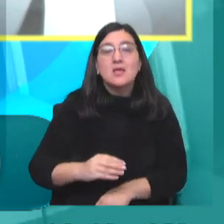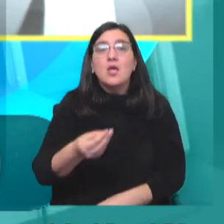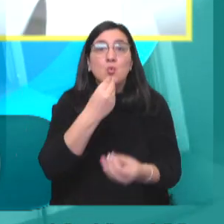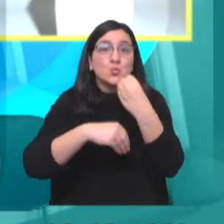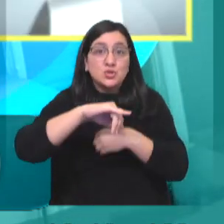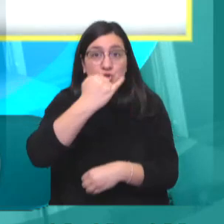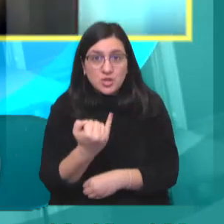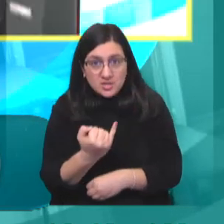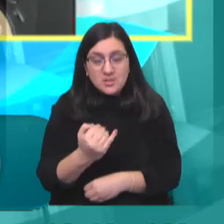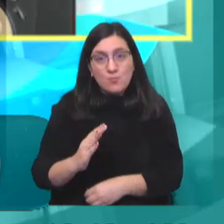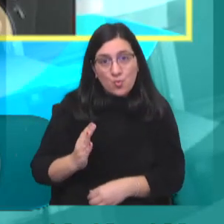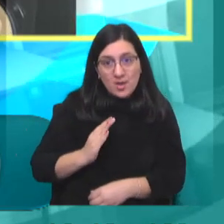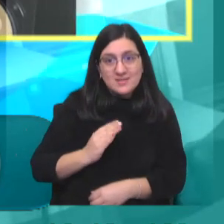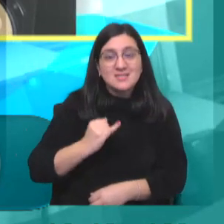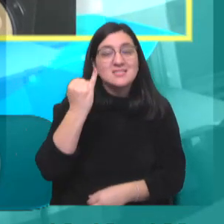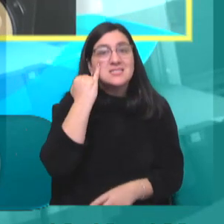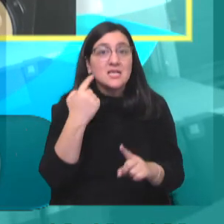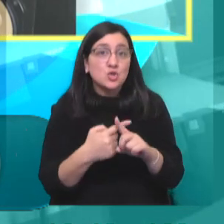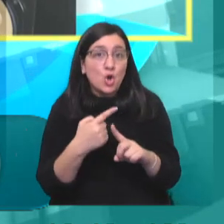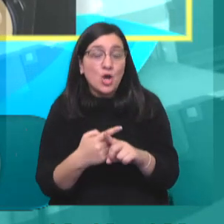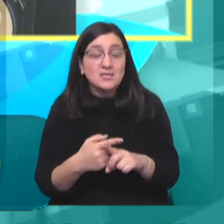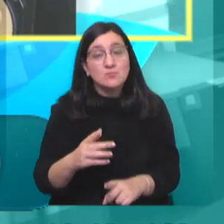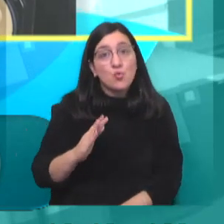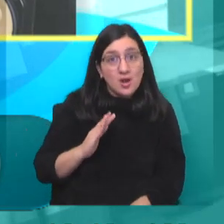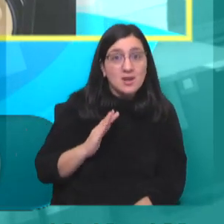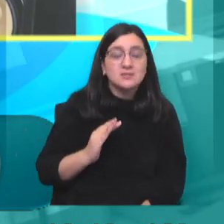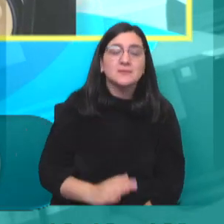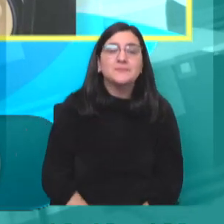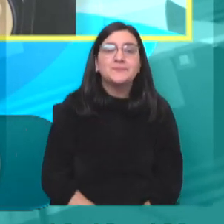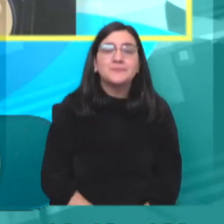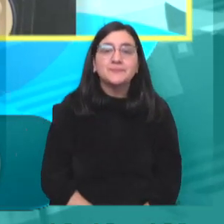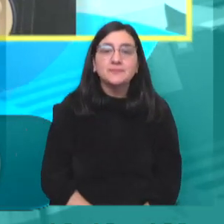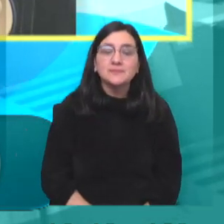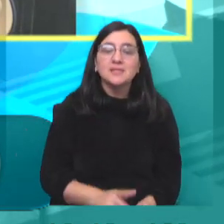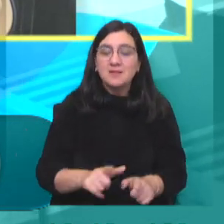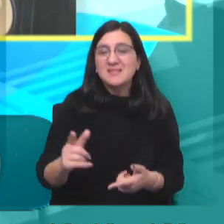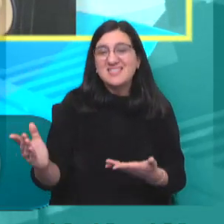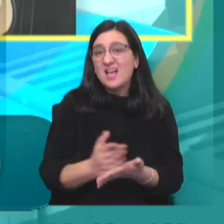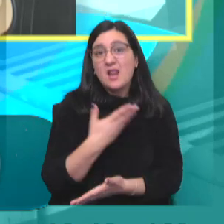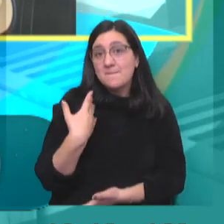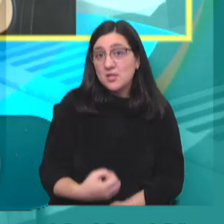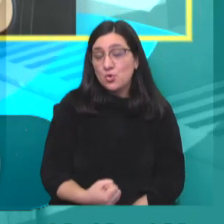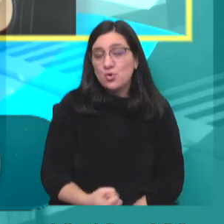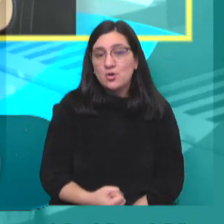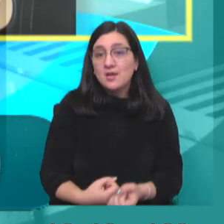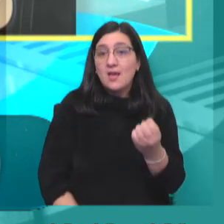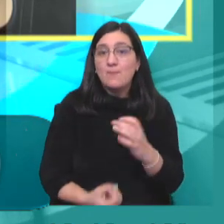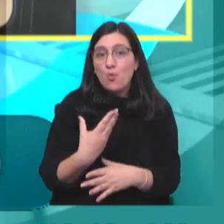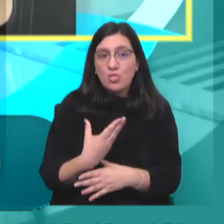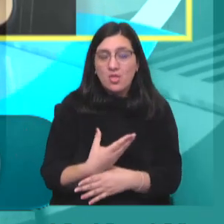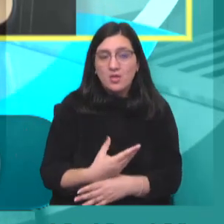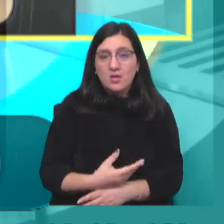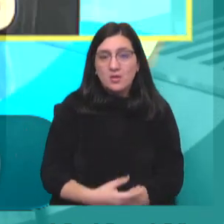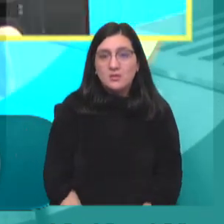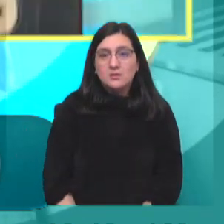sexólogas, de todo. Sí, hay como de repente también sacar como ese mito de que la moda, que creo que lo vamos